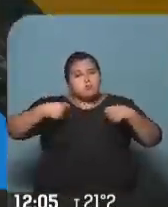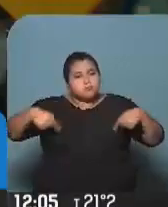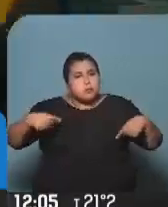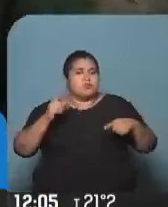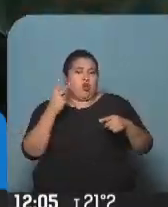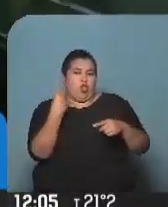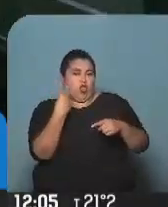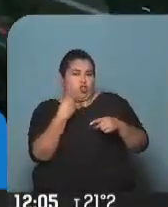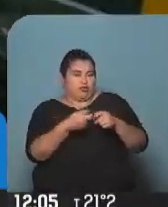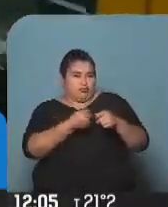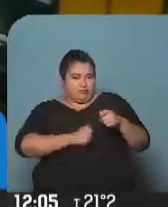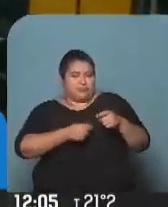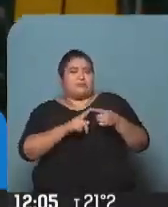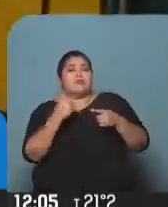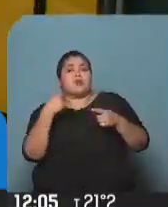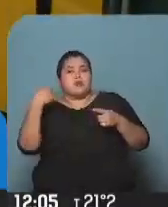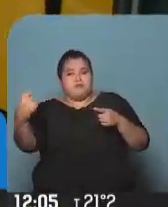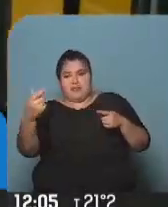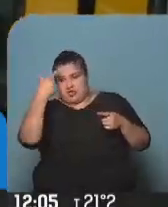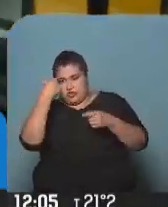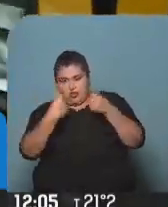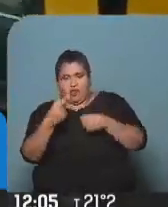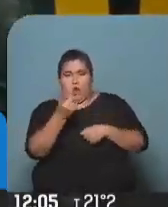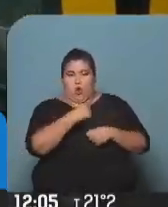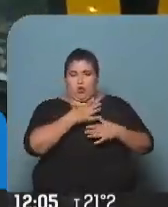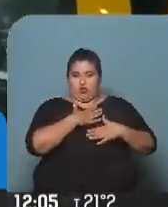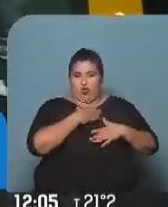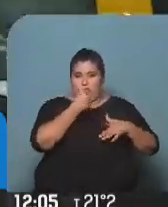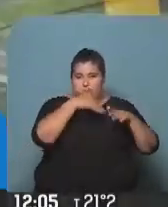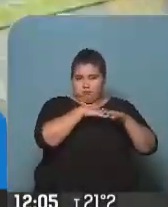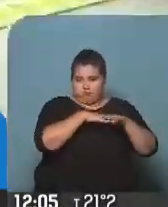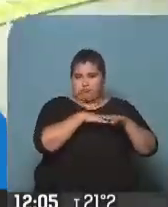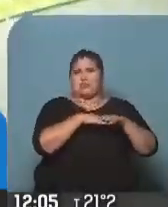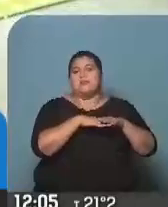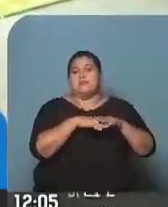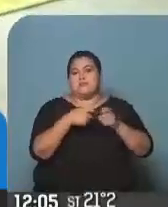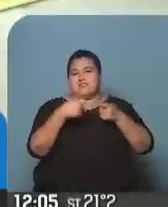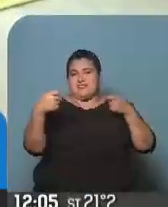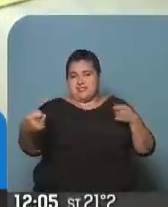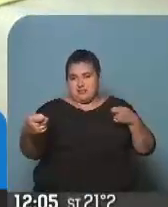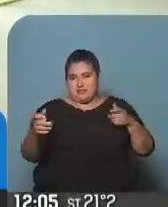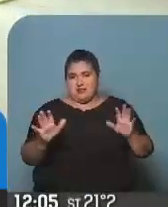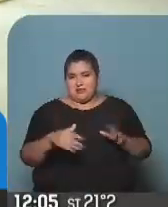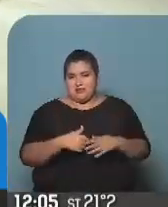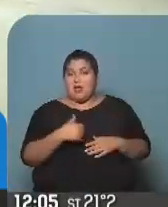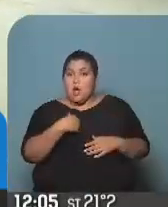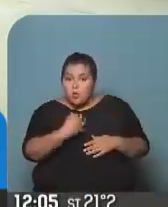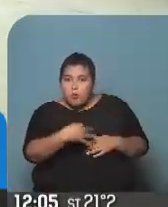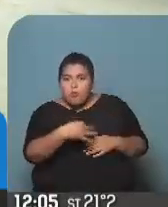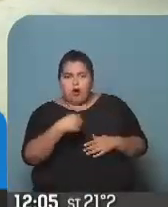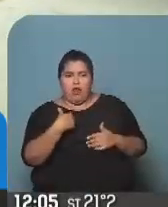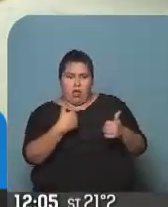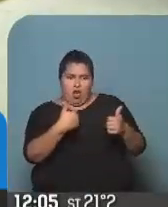dos tickets, uno para el taxista y otro para el pasajero con el monto a pagar. Ah, no lo sabía, está bueno. Yo siempre voy al mismo lugar,